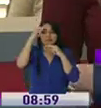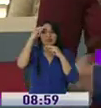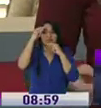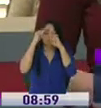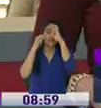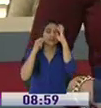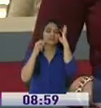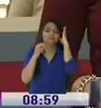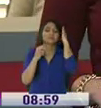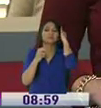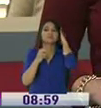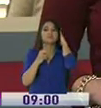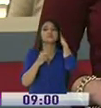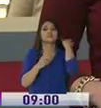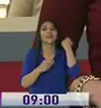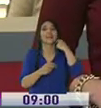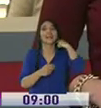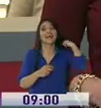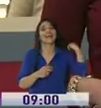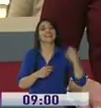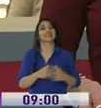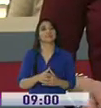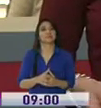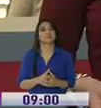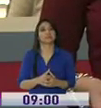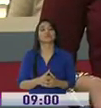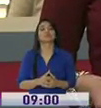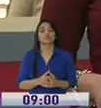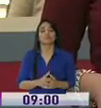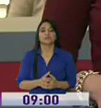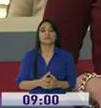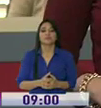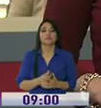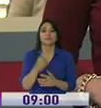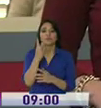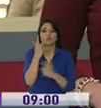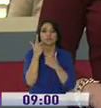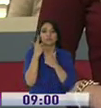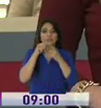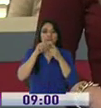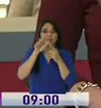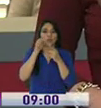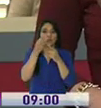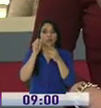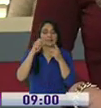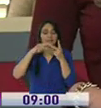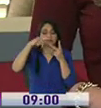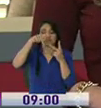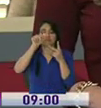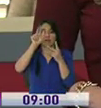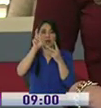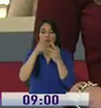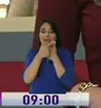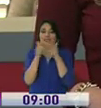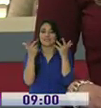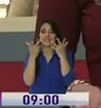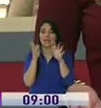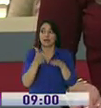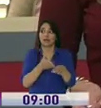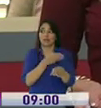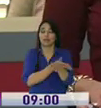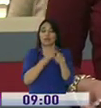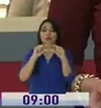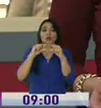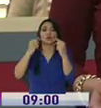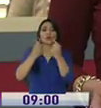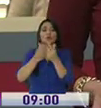les habíamos promocionado antes del corte, y es que fueron liberados los militares Luis Rodríguez y Paul Pazmiño, que habían sido secuestrados por un grupo armado en la